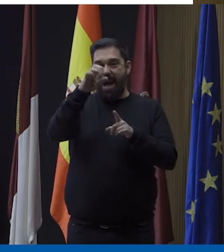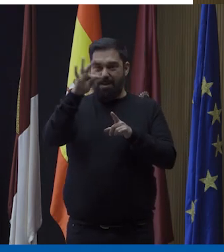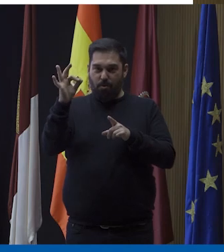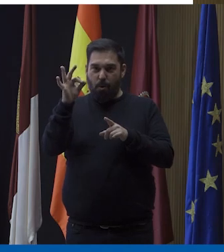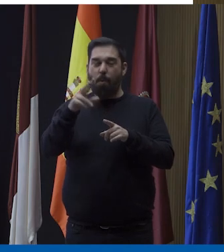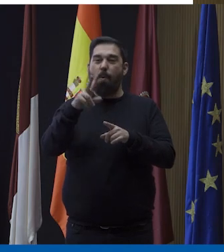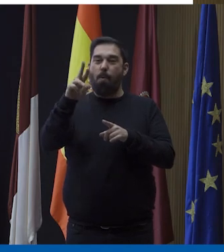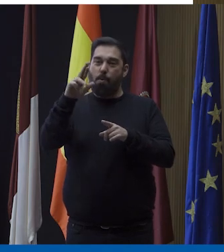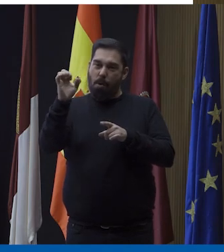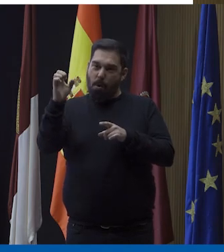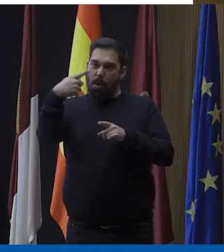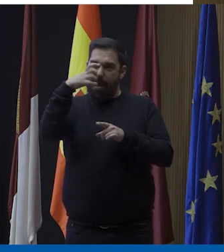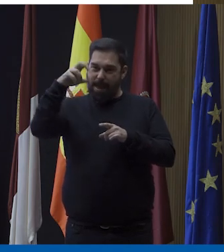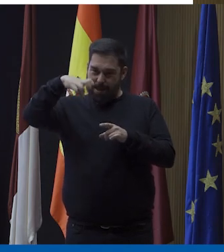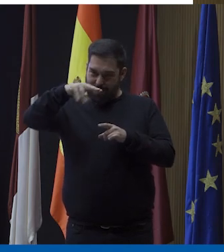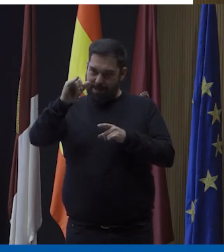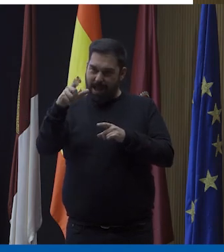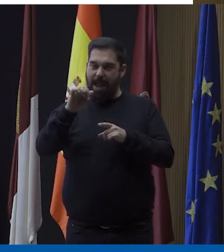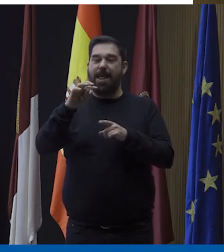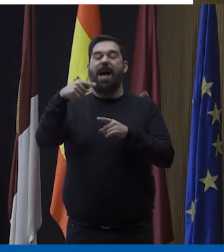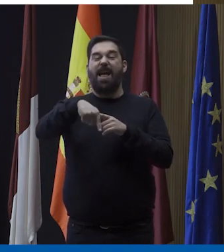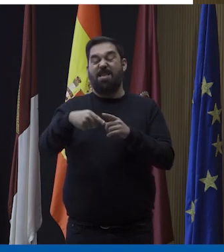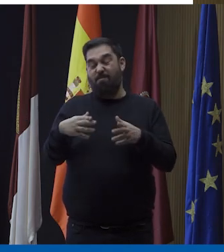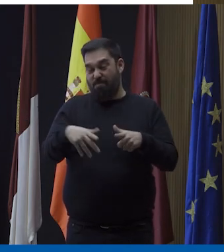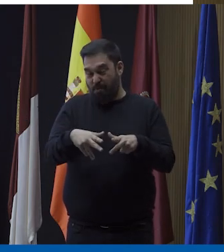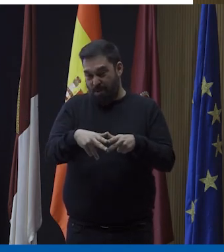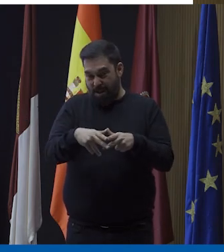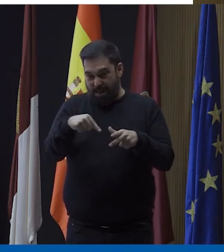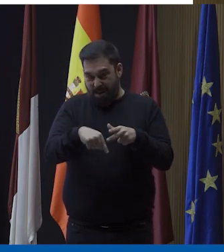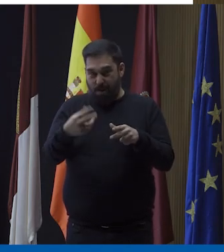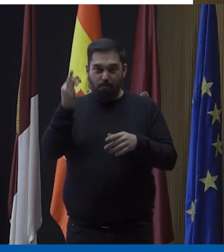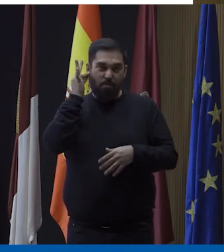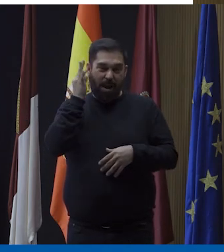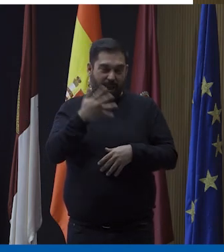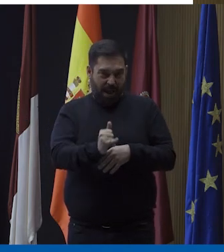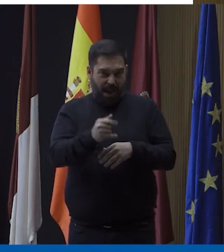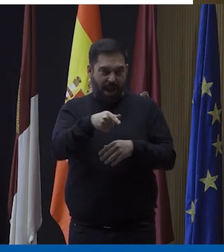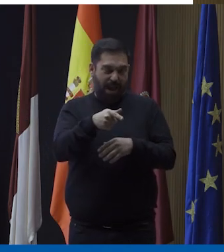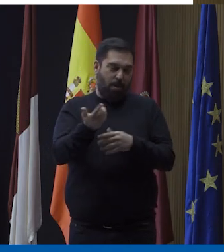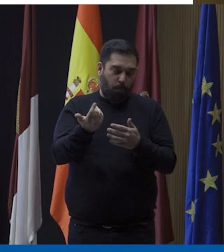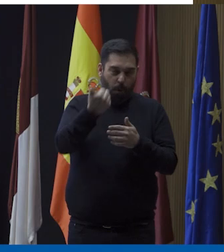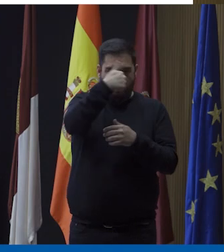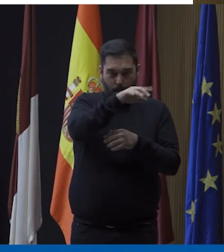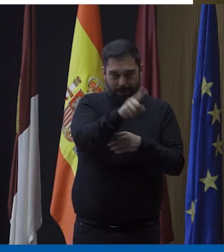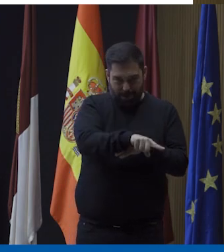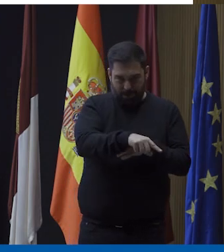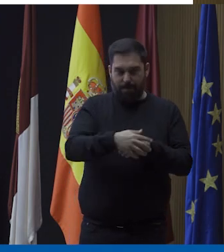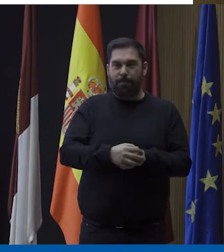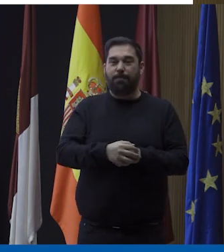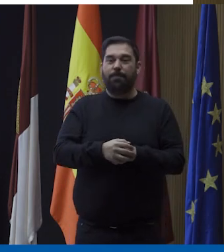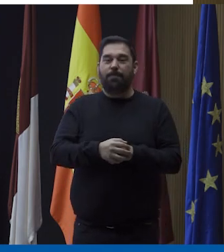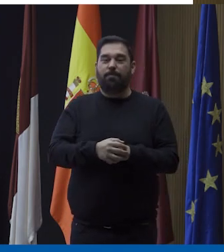tenemos la uretra y la vagina en las mujeres o la uretra únicamente los varones. Bien,